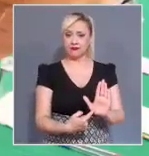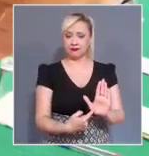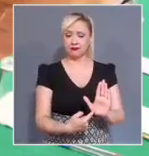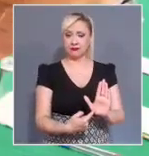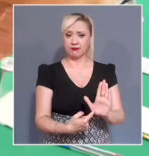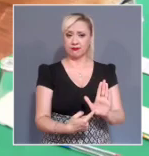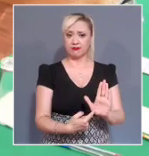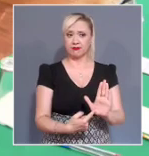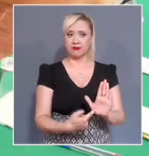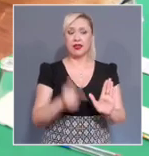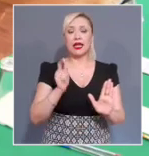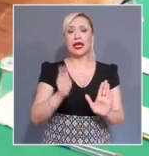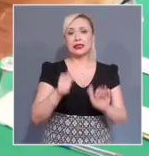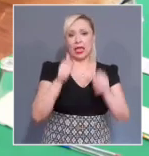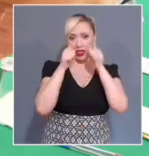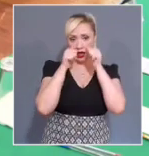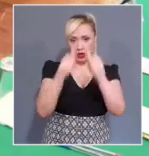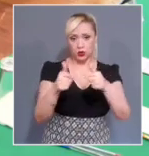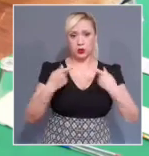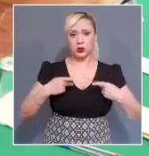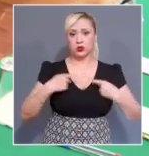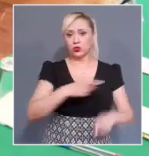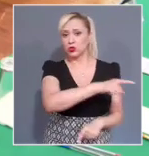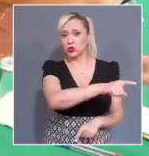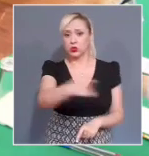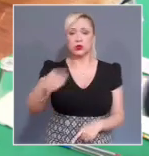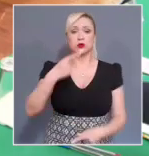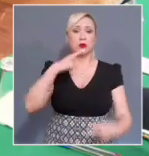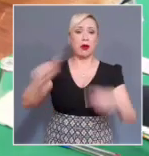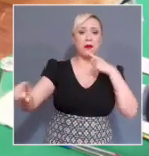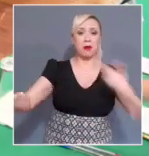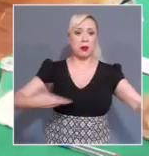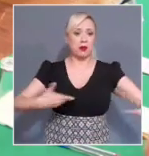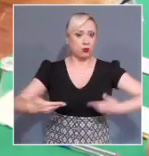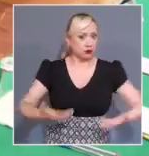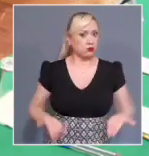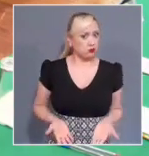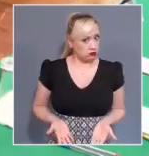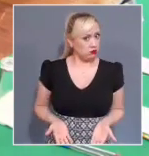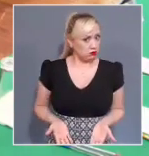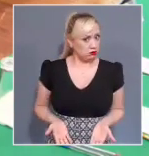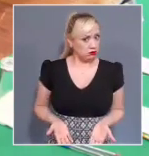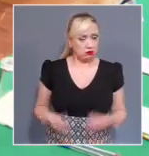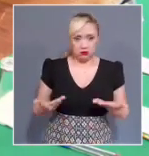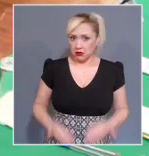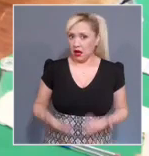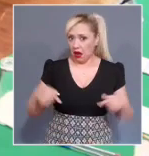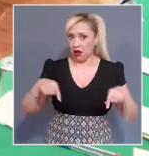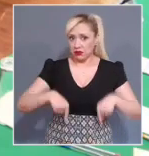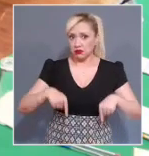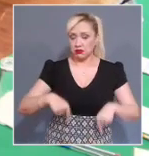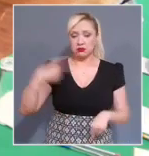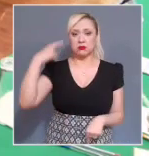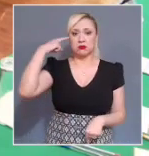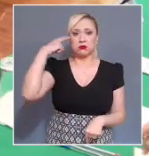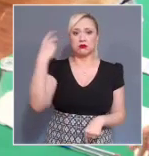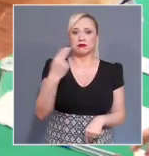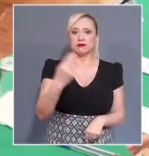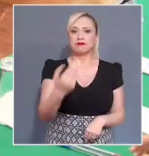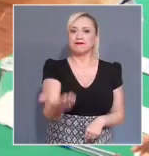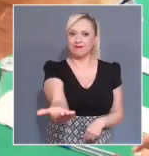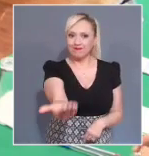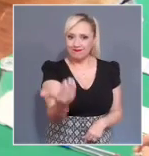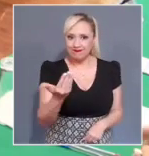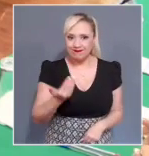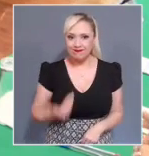las demandas de la ciudadanía y por lo tanto con mayor cercanía, es decir, en otras palabras, un